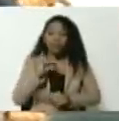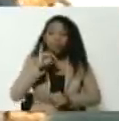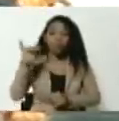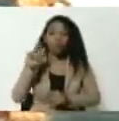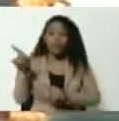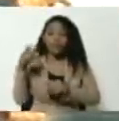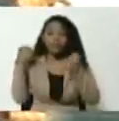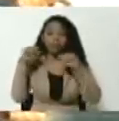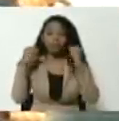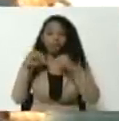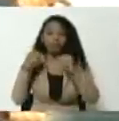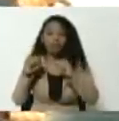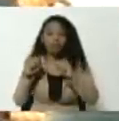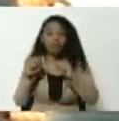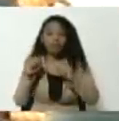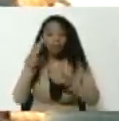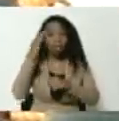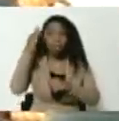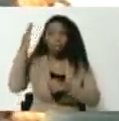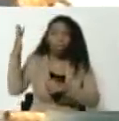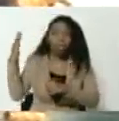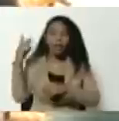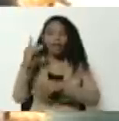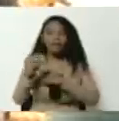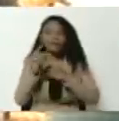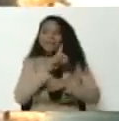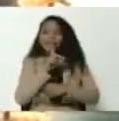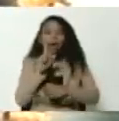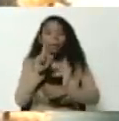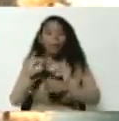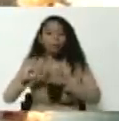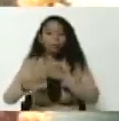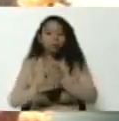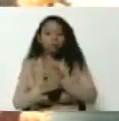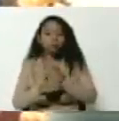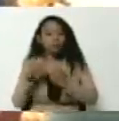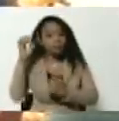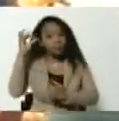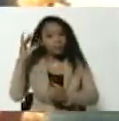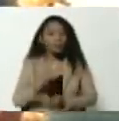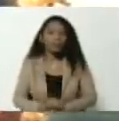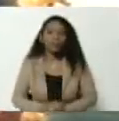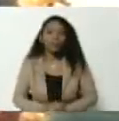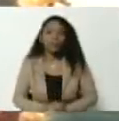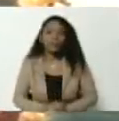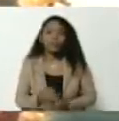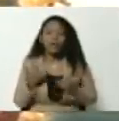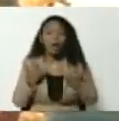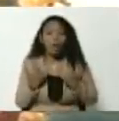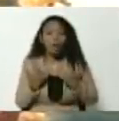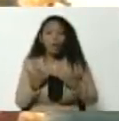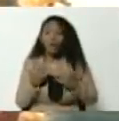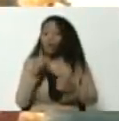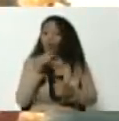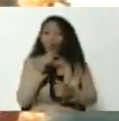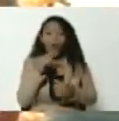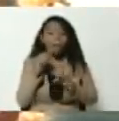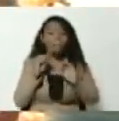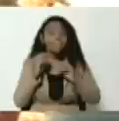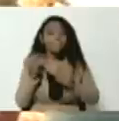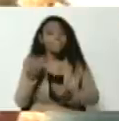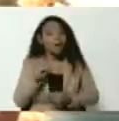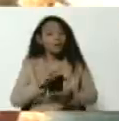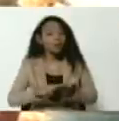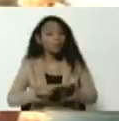ese ejercicio trágico de fantasía que se llama Juan Guaidó. Y ahora no les ha quedado más remedio